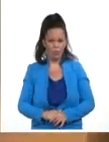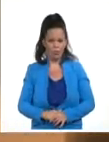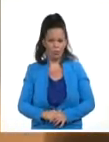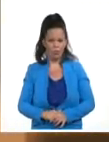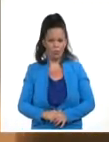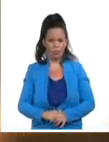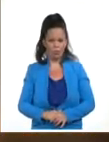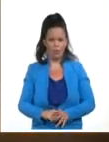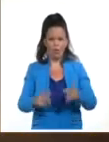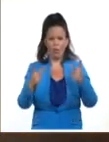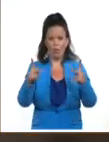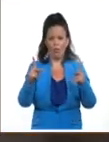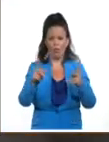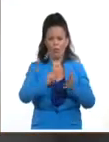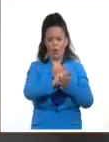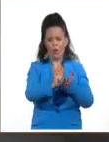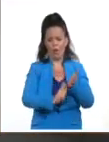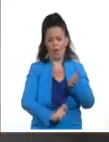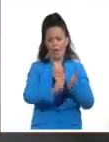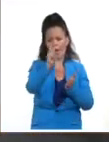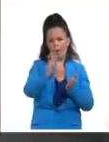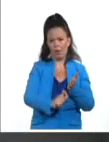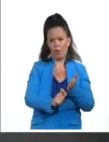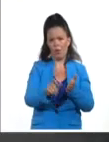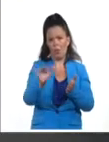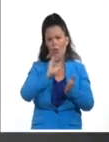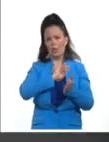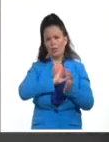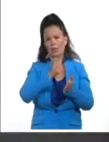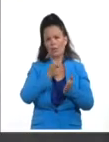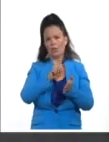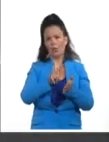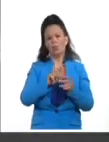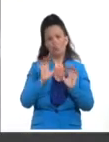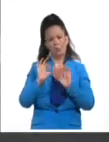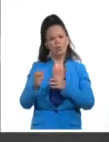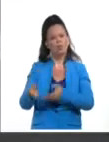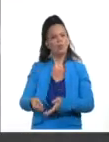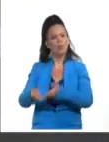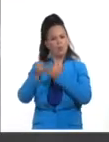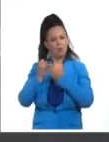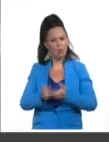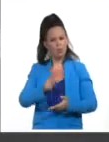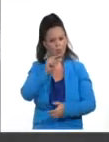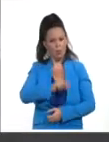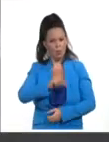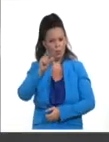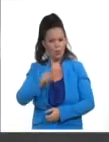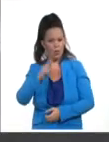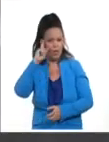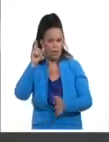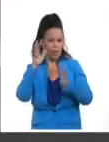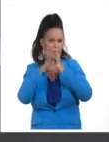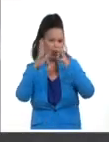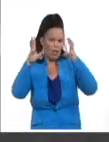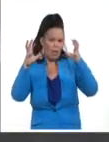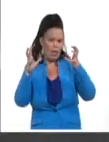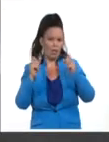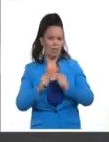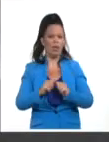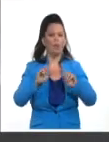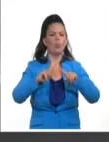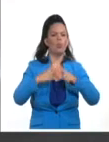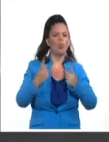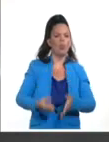mundo. Uno recibe ayuda de todos sus amigos cultos, de todos los libros que lee, de todos